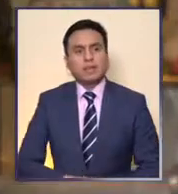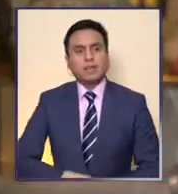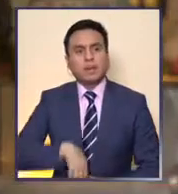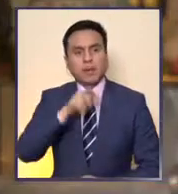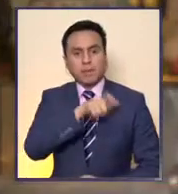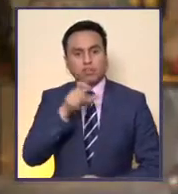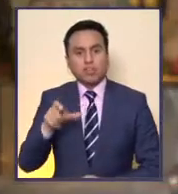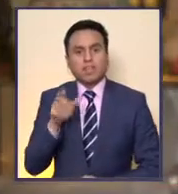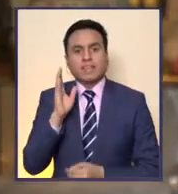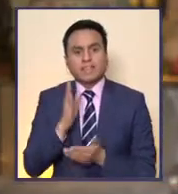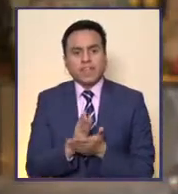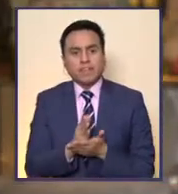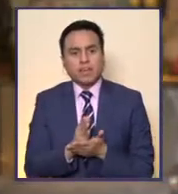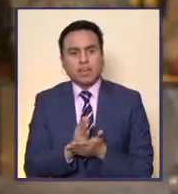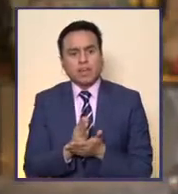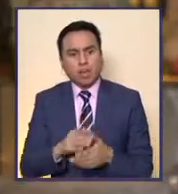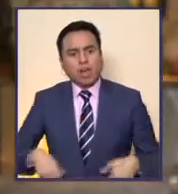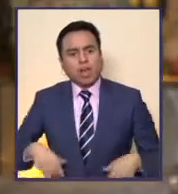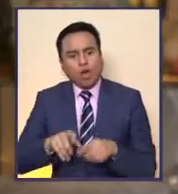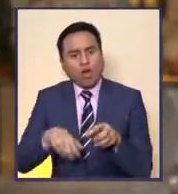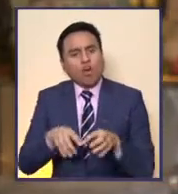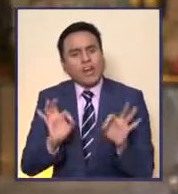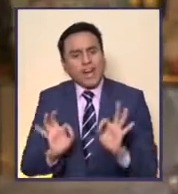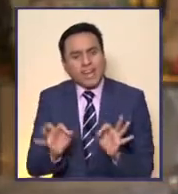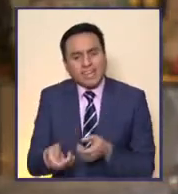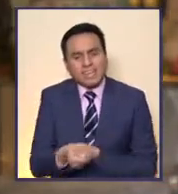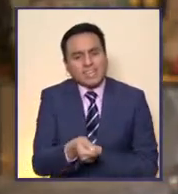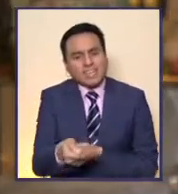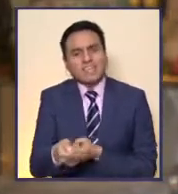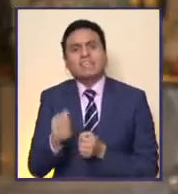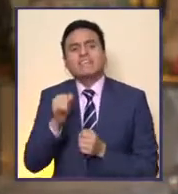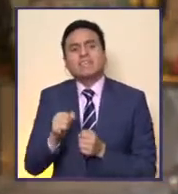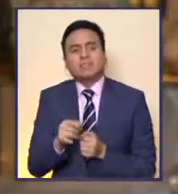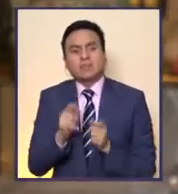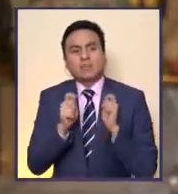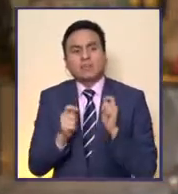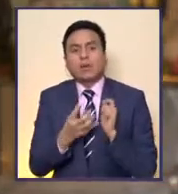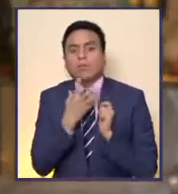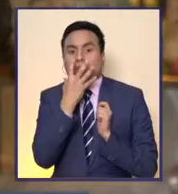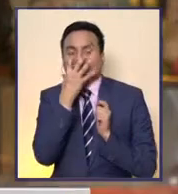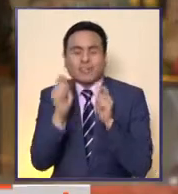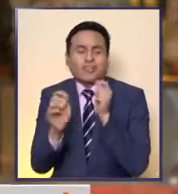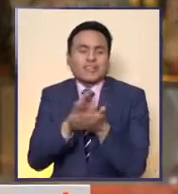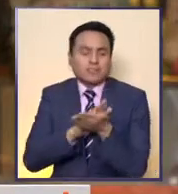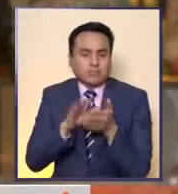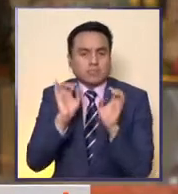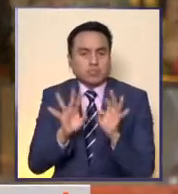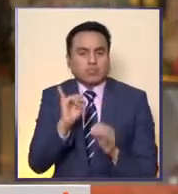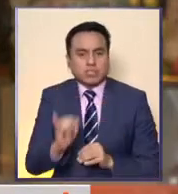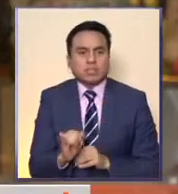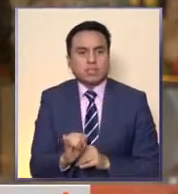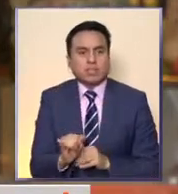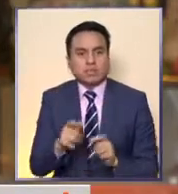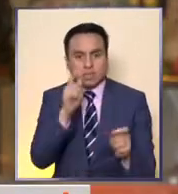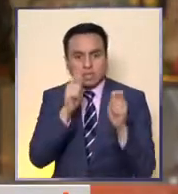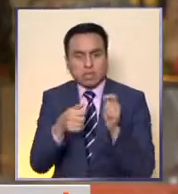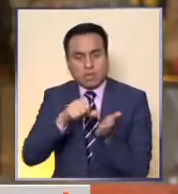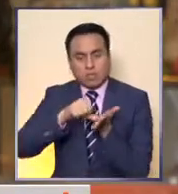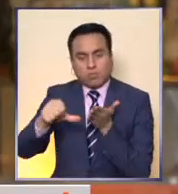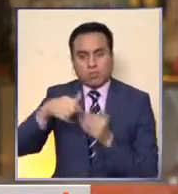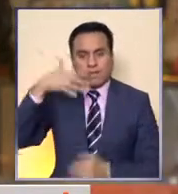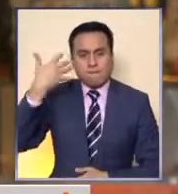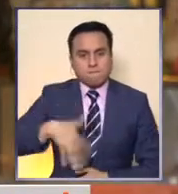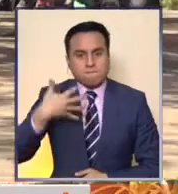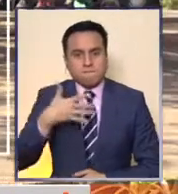tienen que andar no solamente con la correa, en el caso que sean peligrosos además, con bozal, eso sí o sí, si no se arriesgan a altas multas,